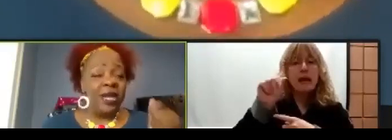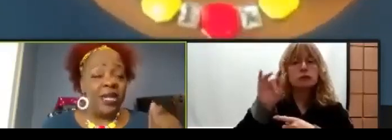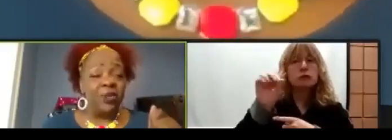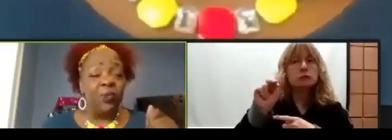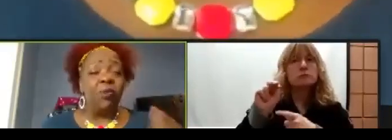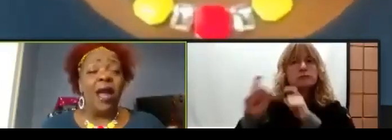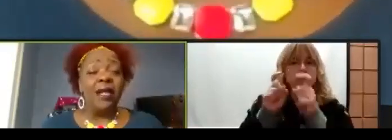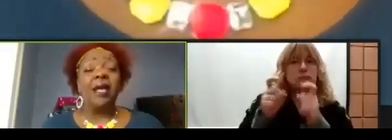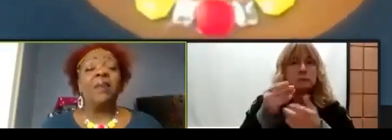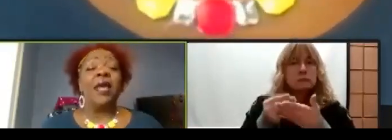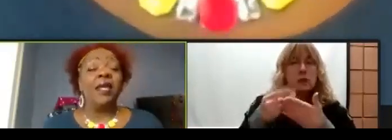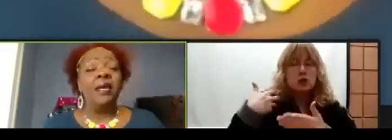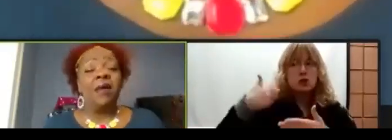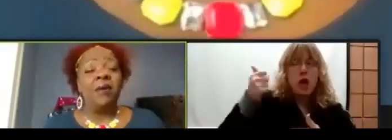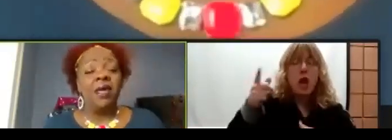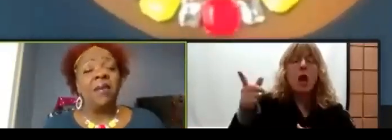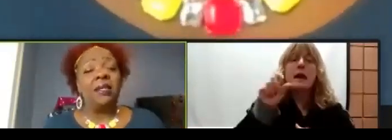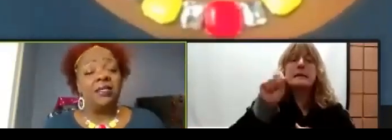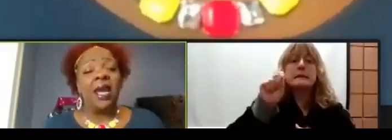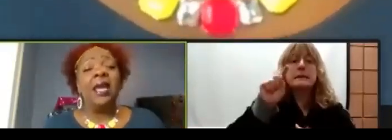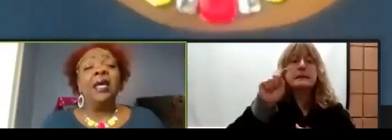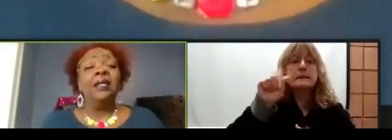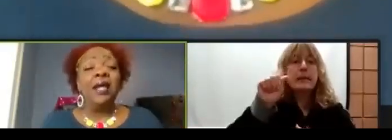que ya paren esto